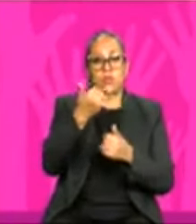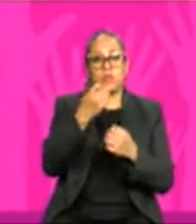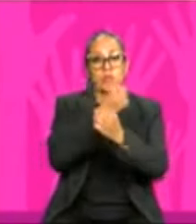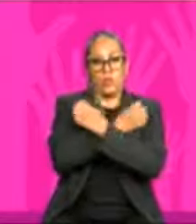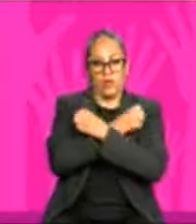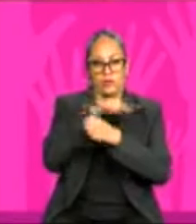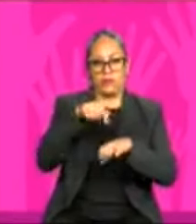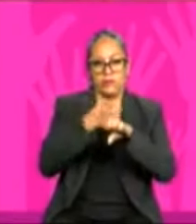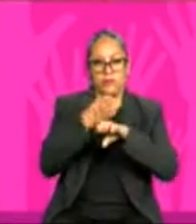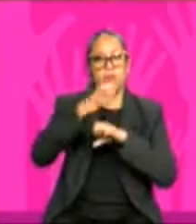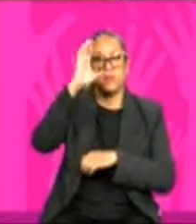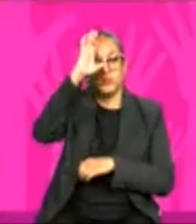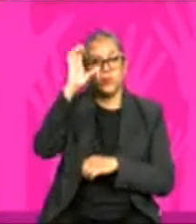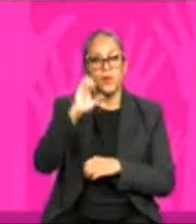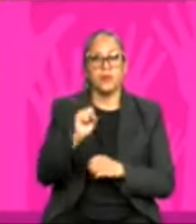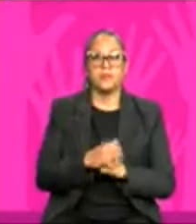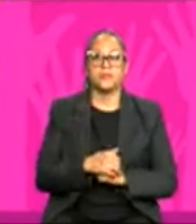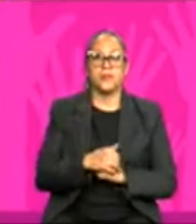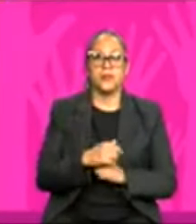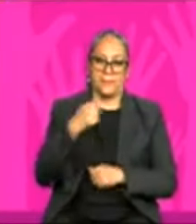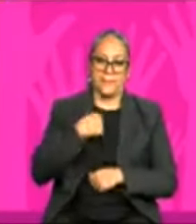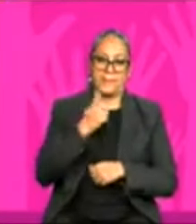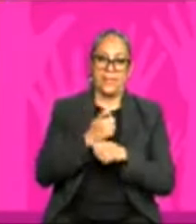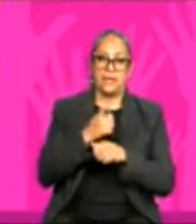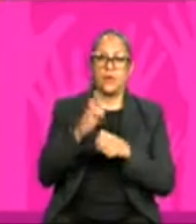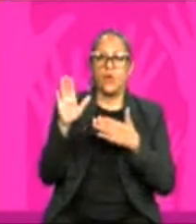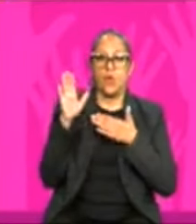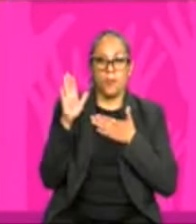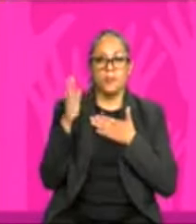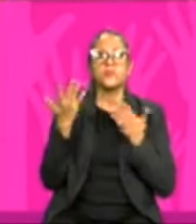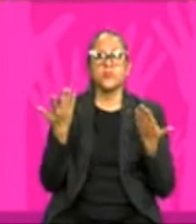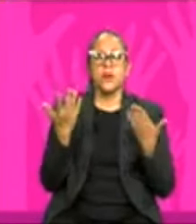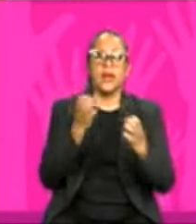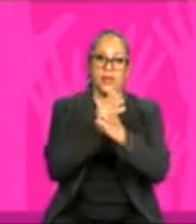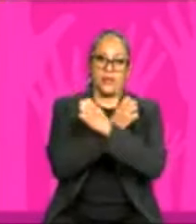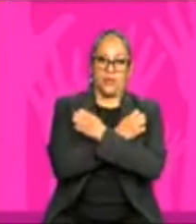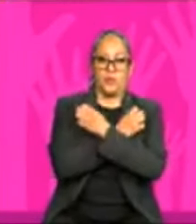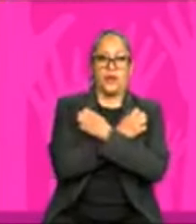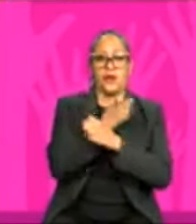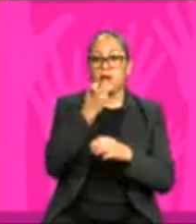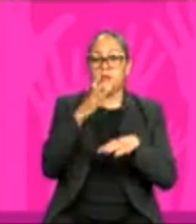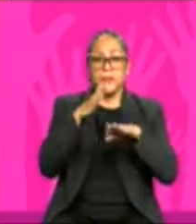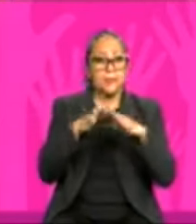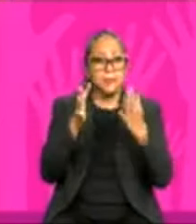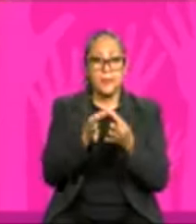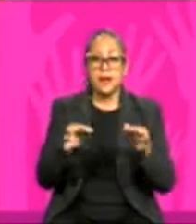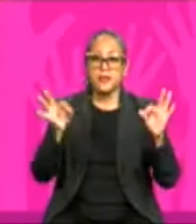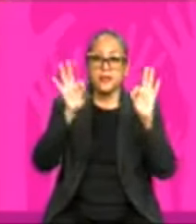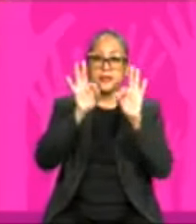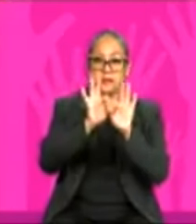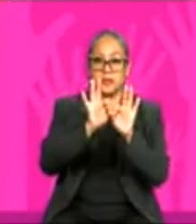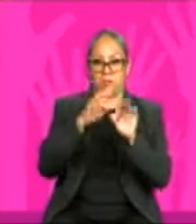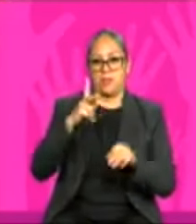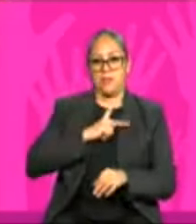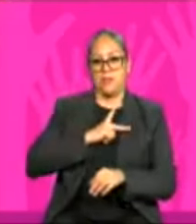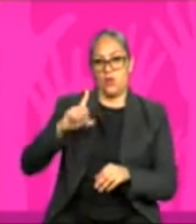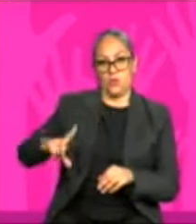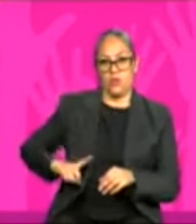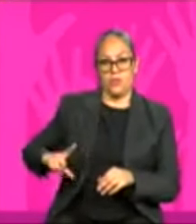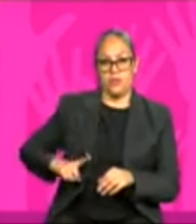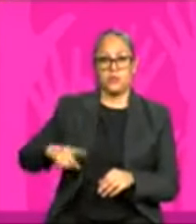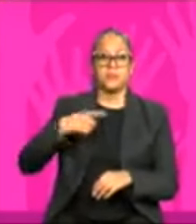Morelos? El primer compromiso es con la educación y será uno de los pilares prioritarios en mi plan de gobierno.